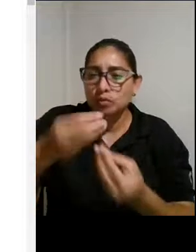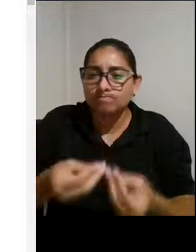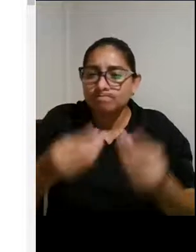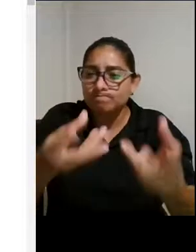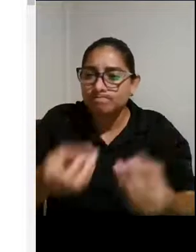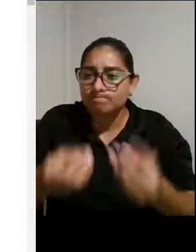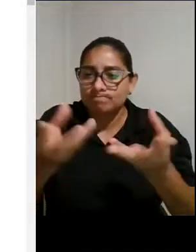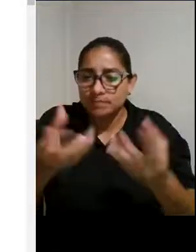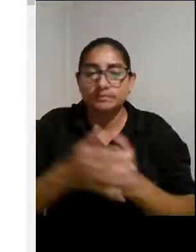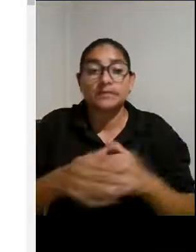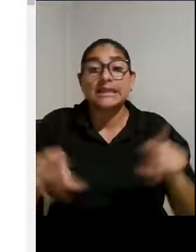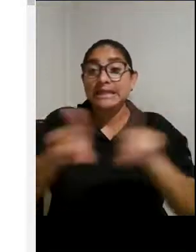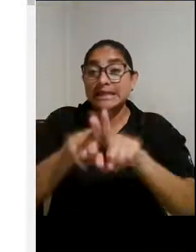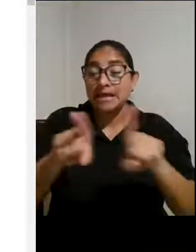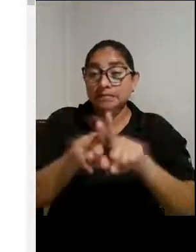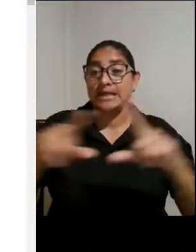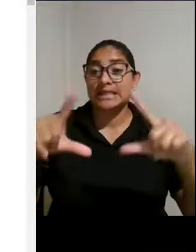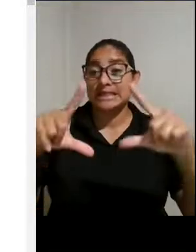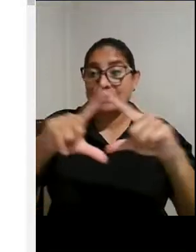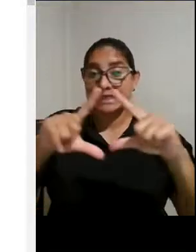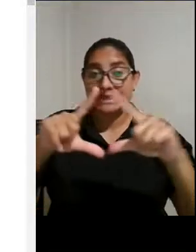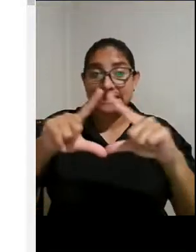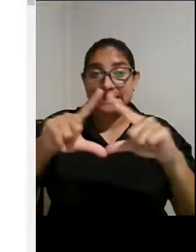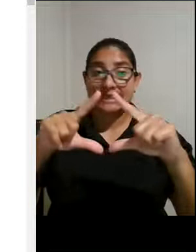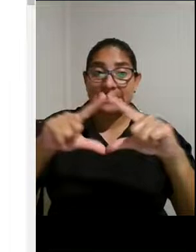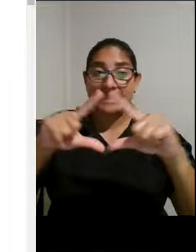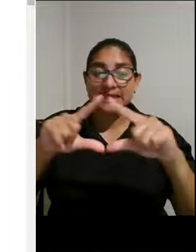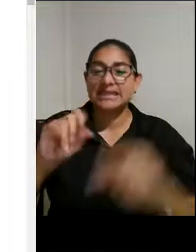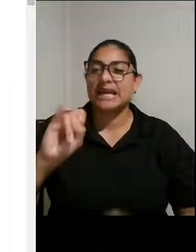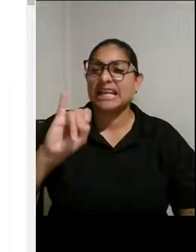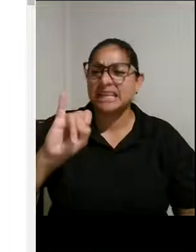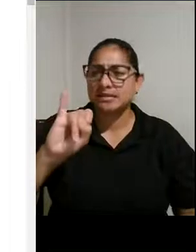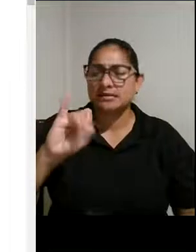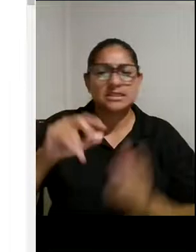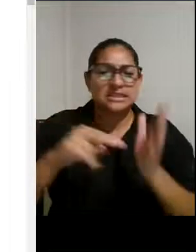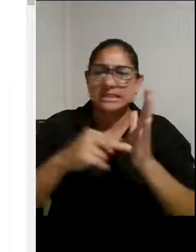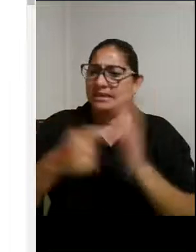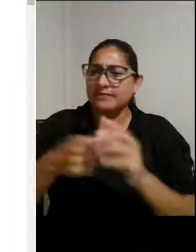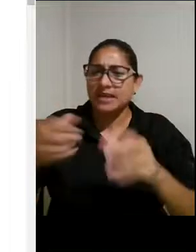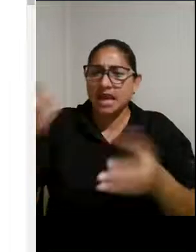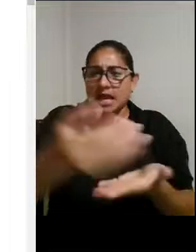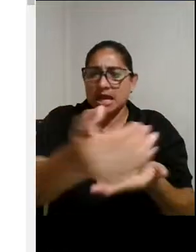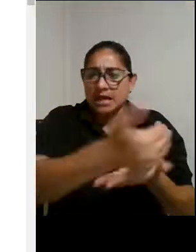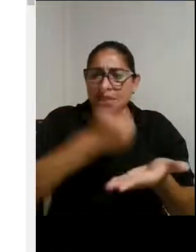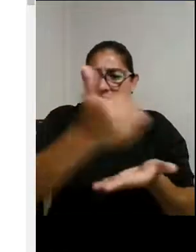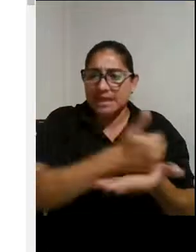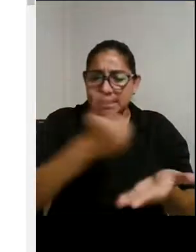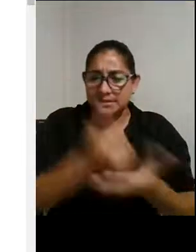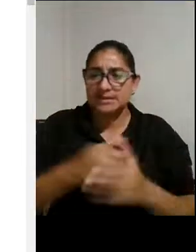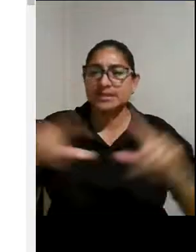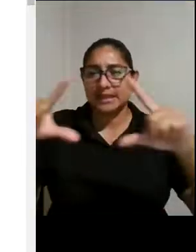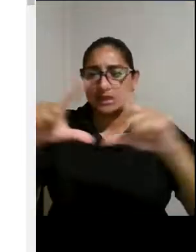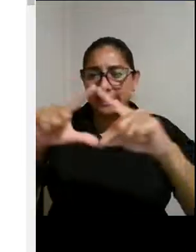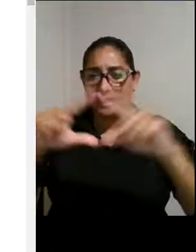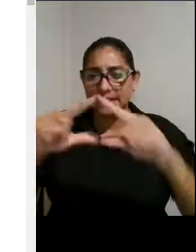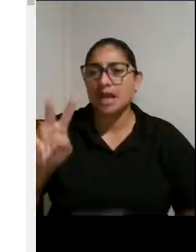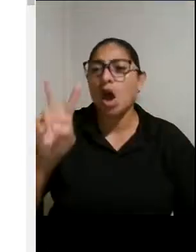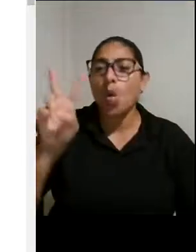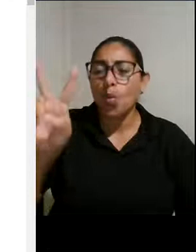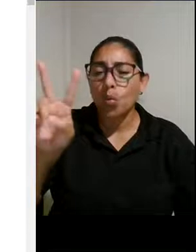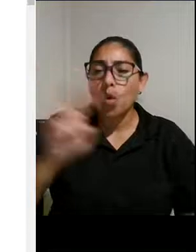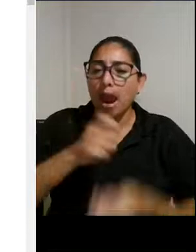Tenemos también delta I, que es el cambio en los ingresos, el delta U, que es el cambio en las utilidades, y el delta C,